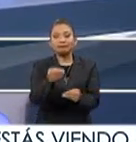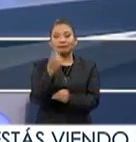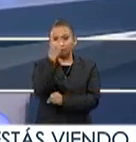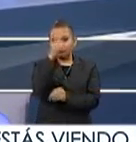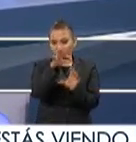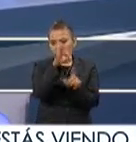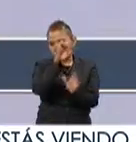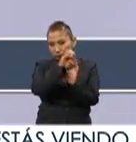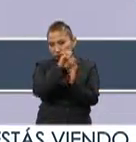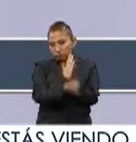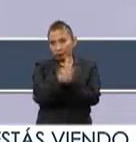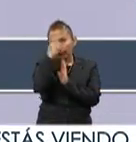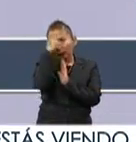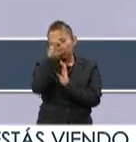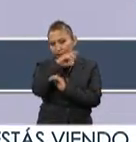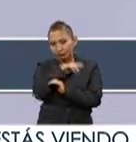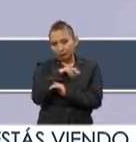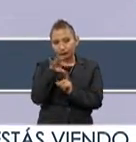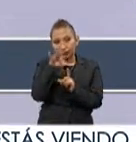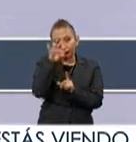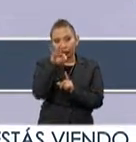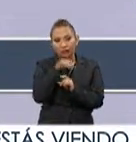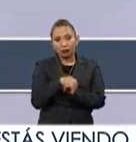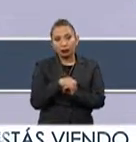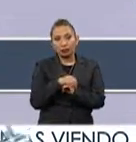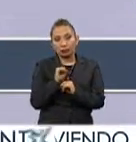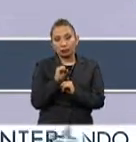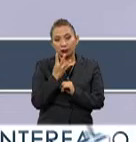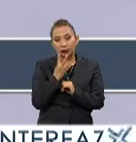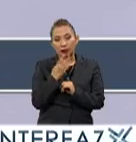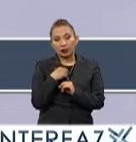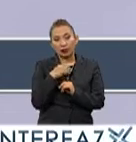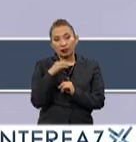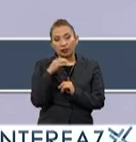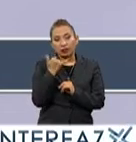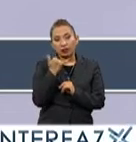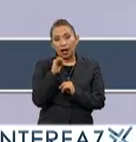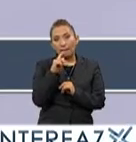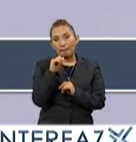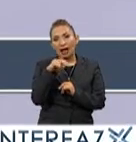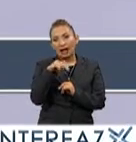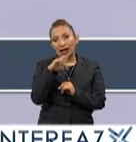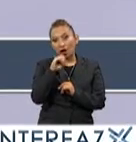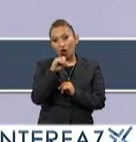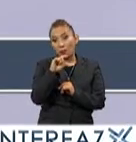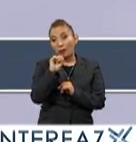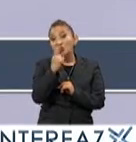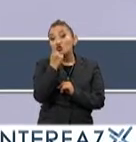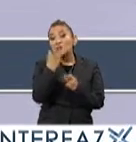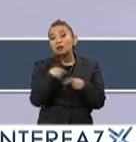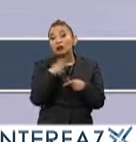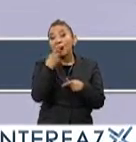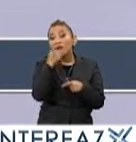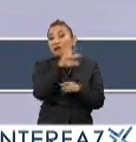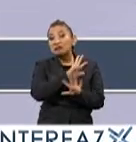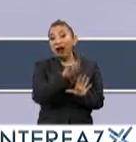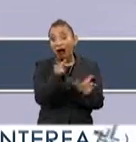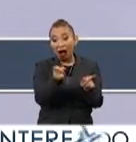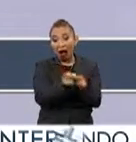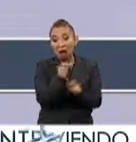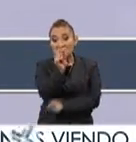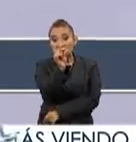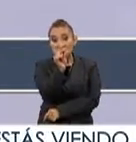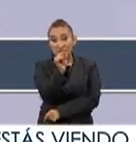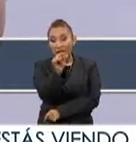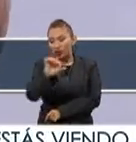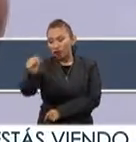Una de ellas que se me viene a la cabeza es, por ejemplo, la yapaneco, que tiene 21 hablantes. 21 Sin embargo,